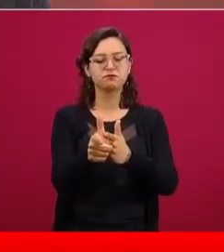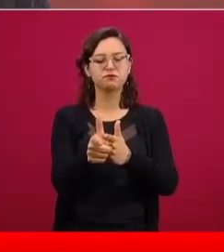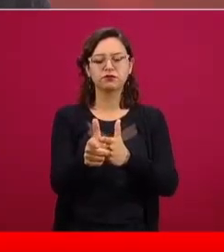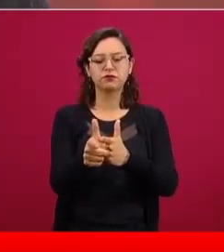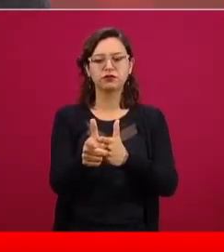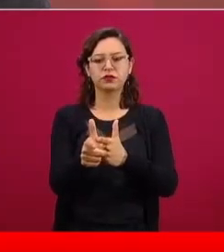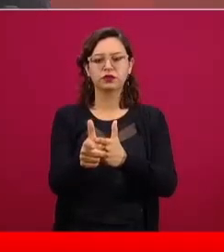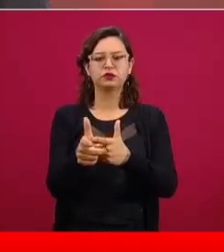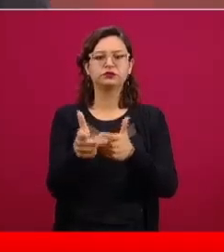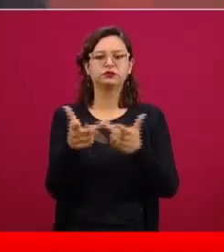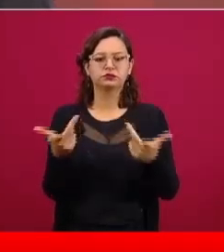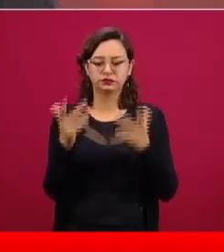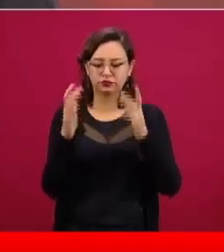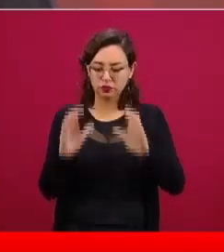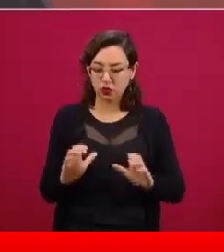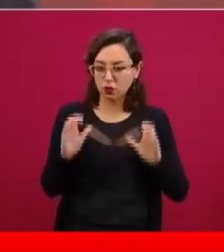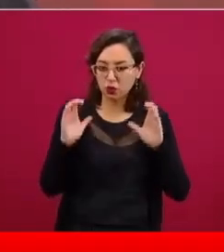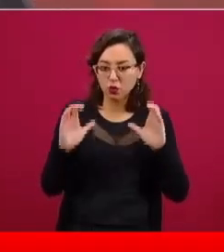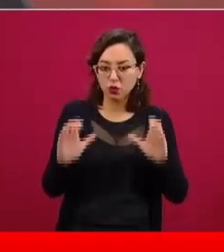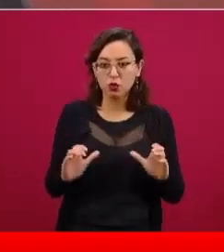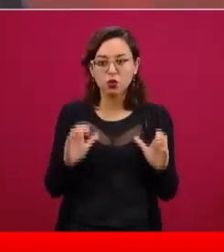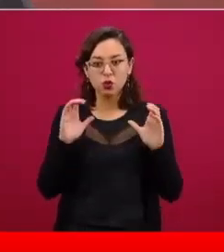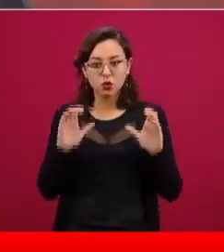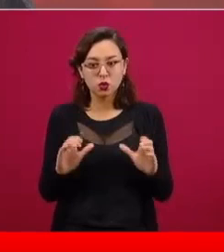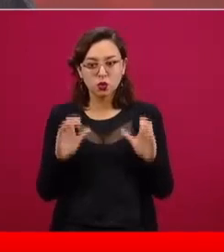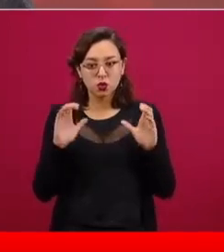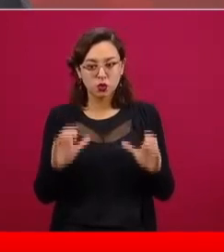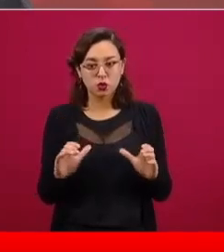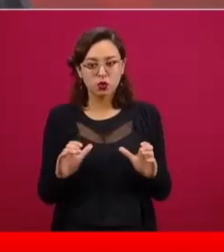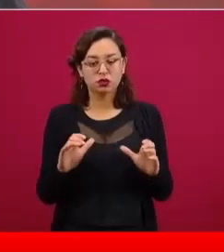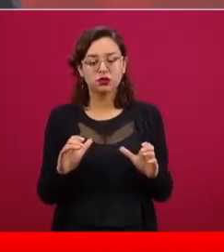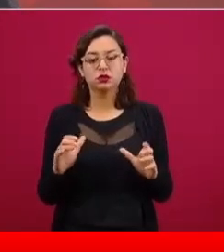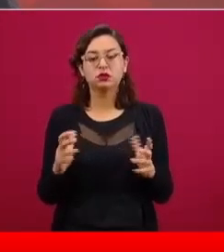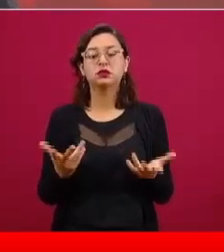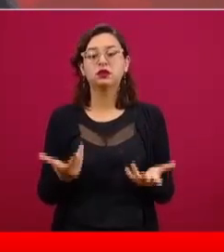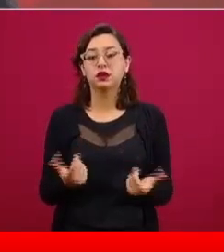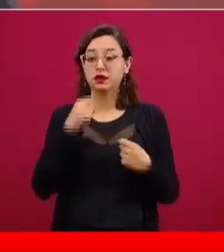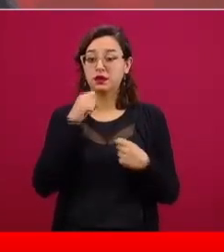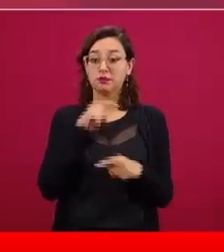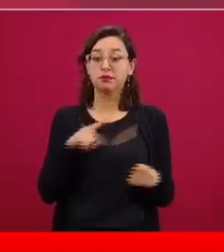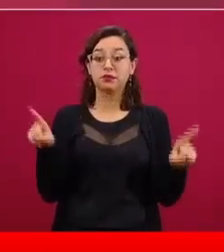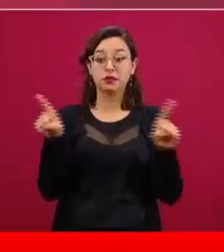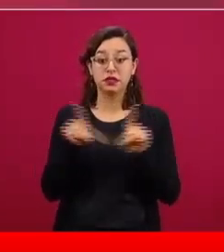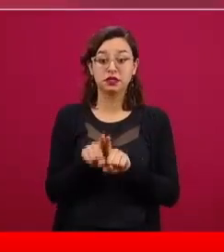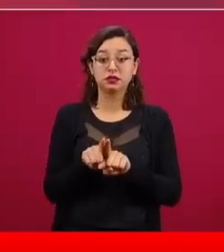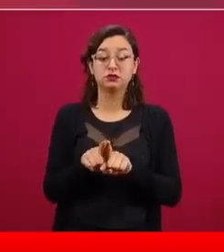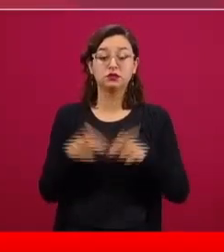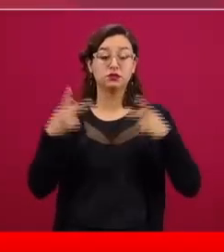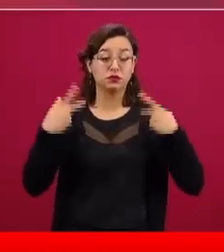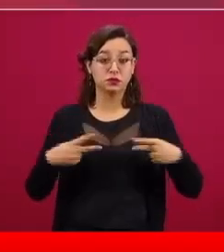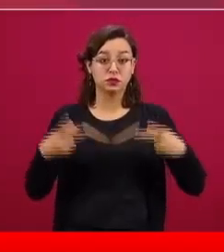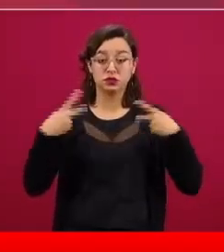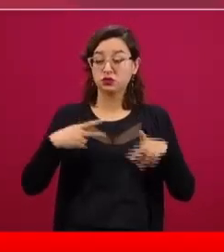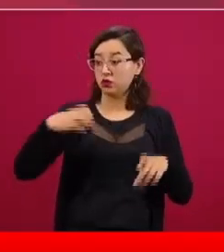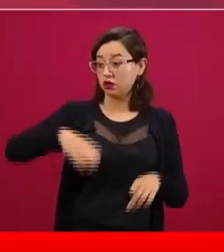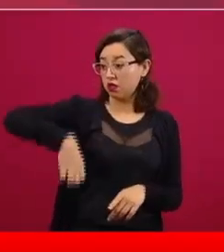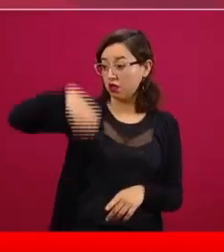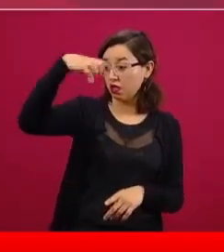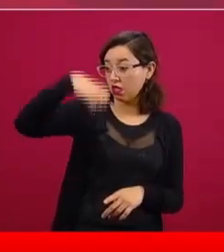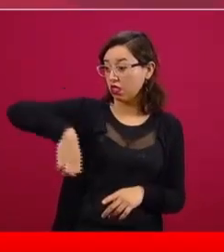que nos sigamos cuidando, que cuidemos a los adultos